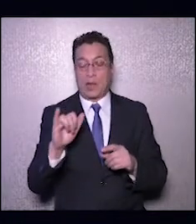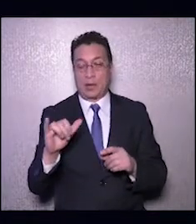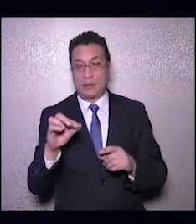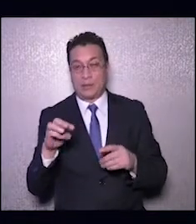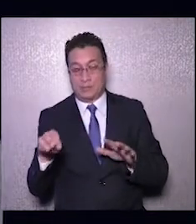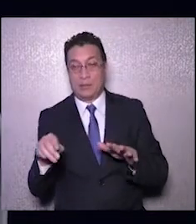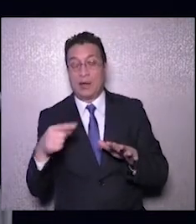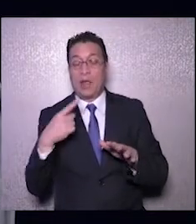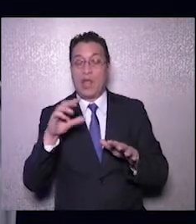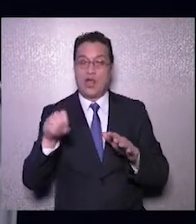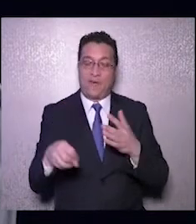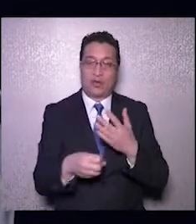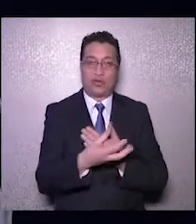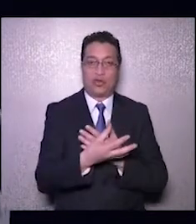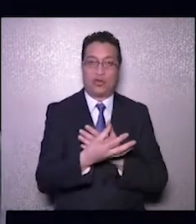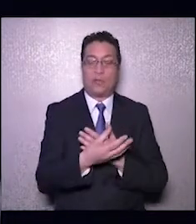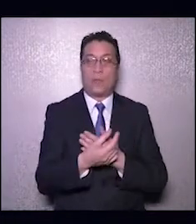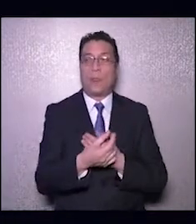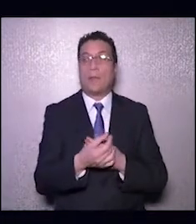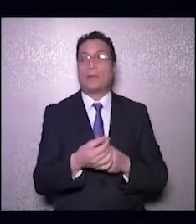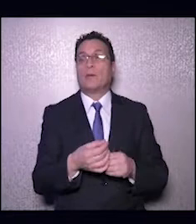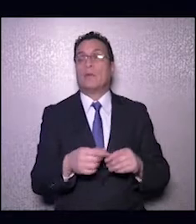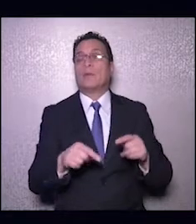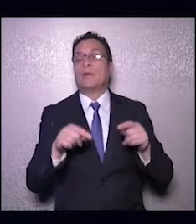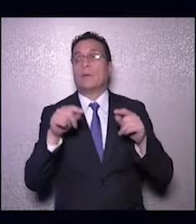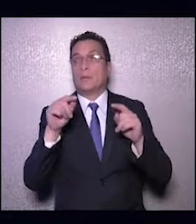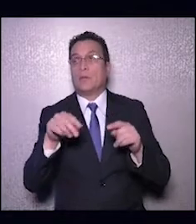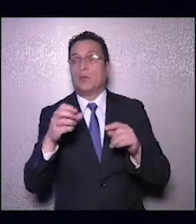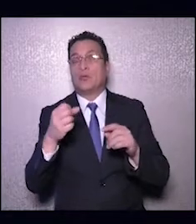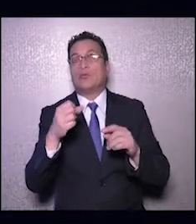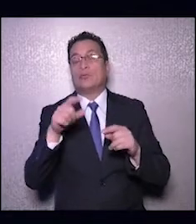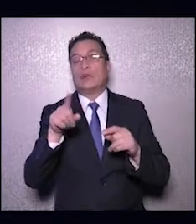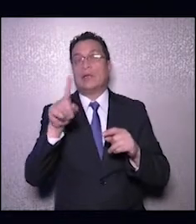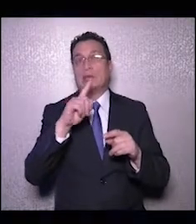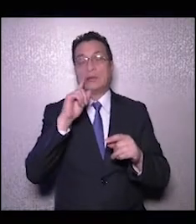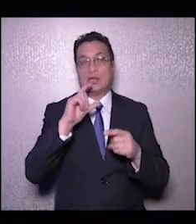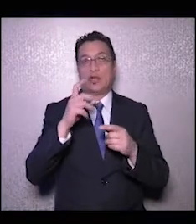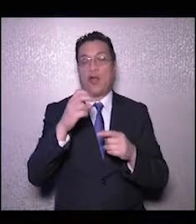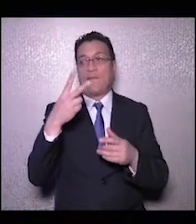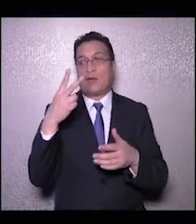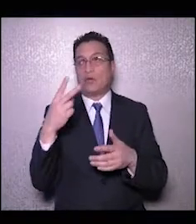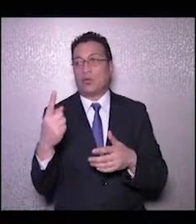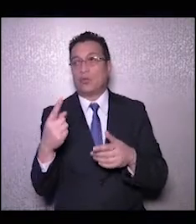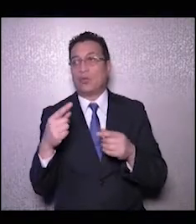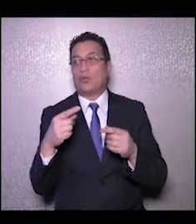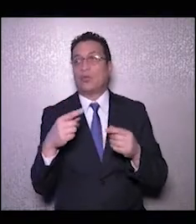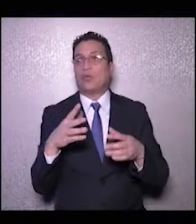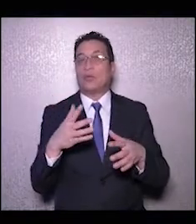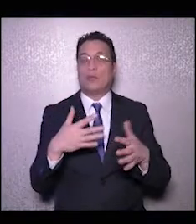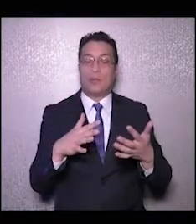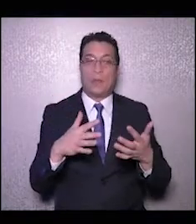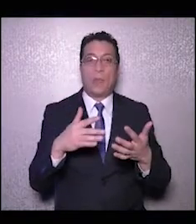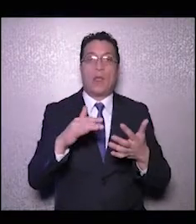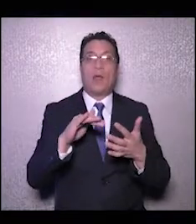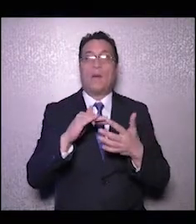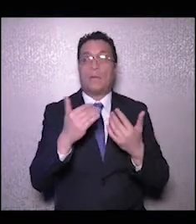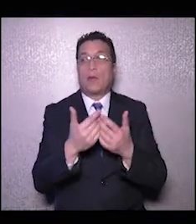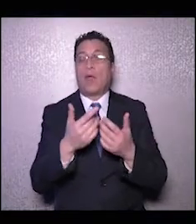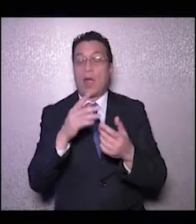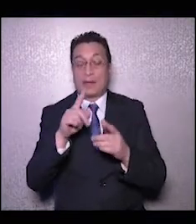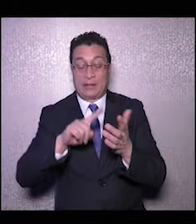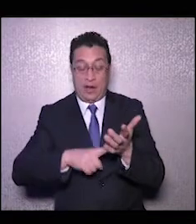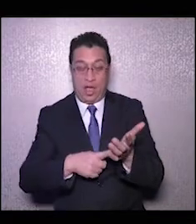innovación. Los hospitales están hoy día en el siglo XXI, resonadores magnéticos, los pabellones, tecnología